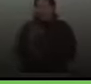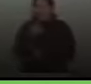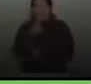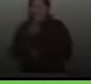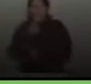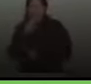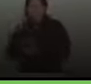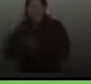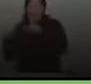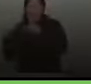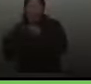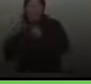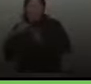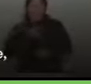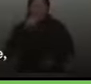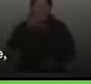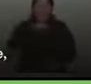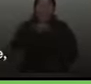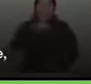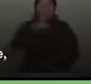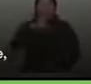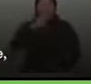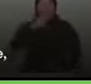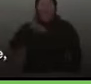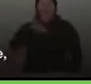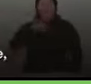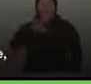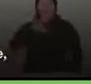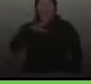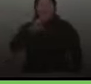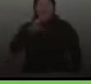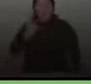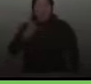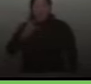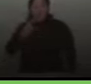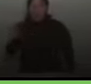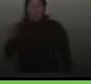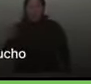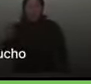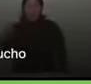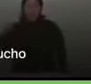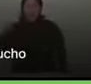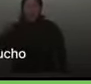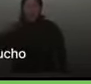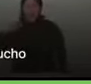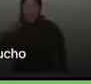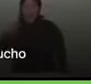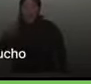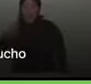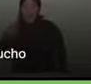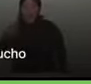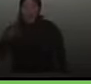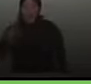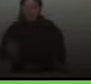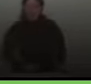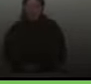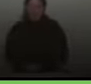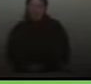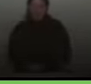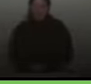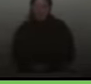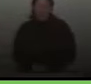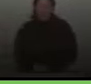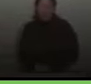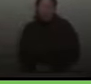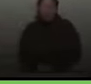conversación entre el señor Antelo y el señor Abascal. Fue más o menos así. Mire, hablo por teléfono porque sabemos que al señor Antelo le gustan mucho. Guarden silencio,